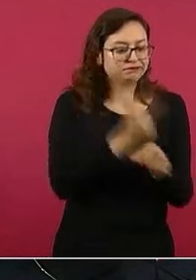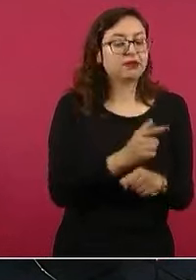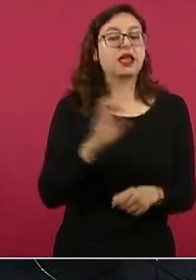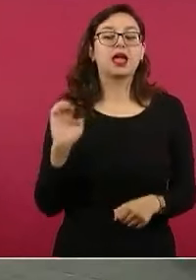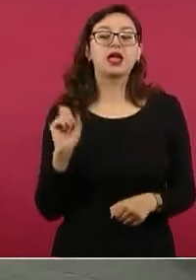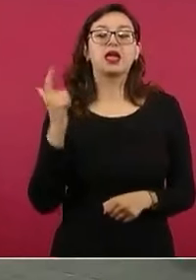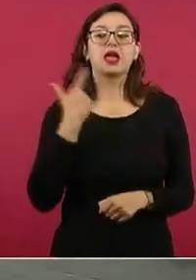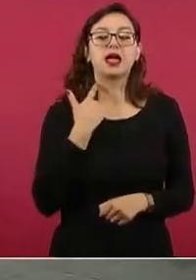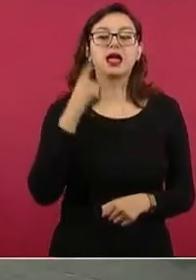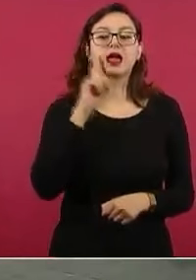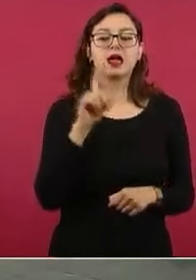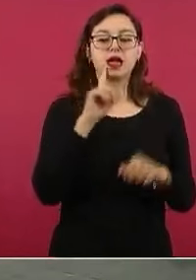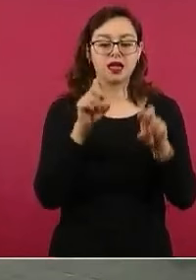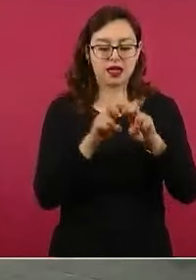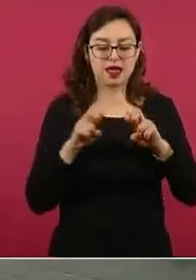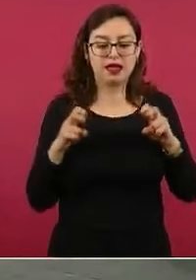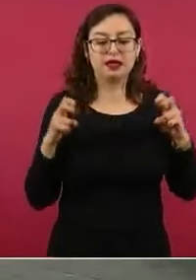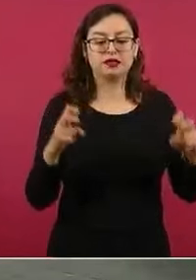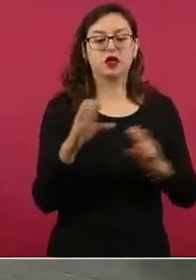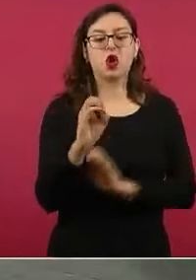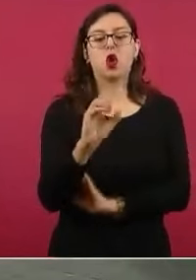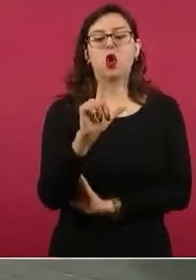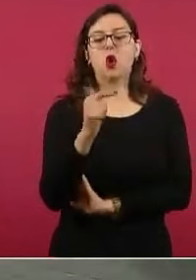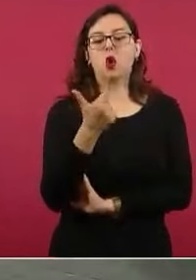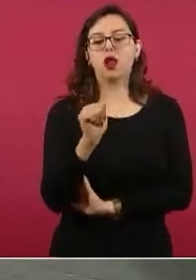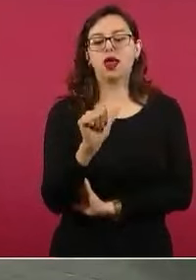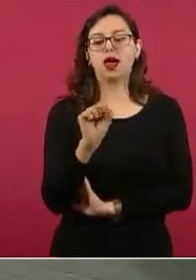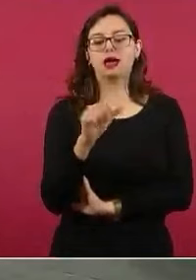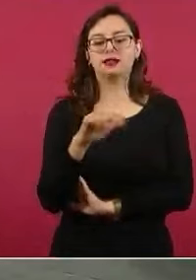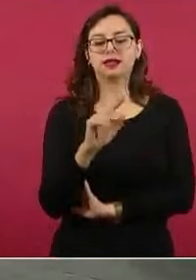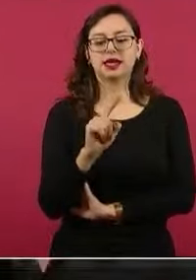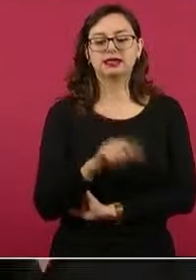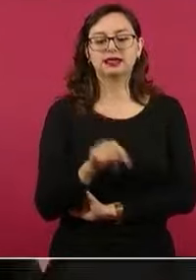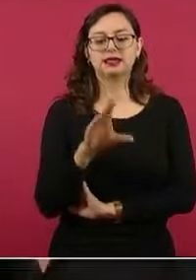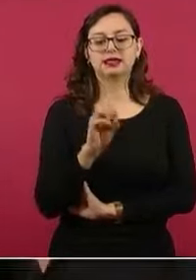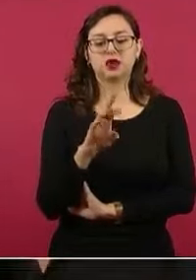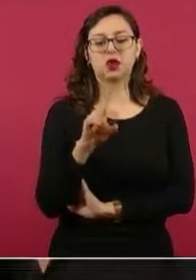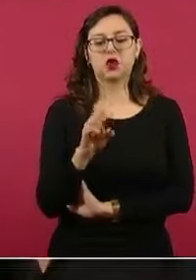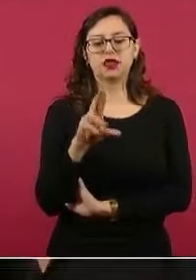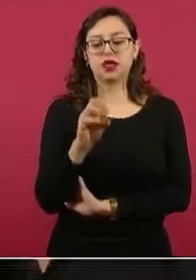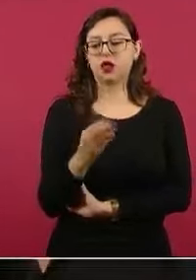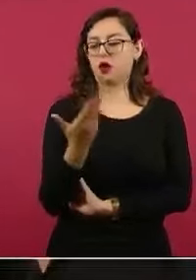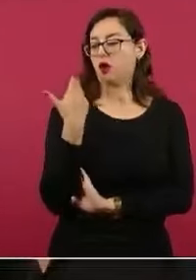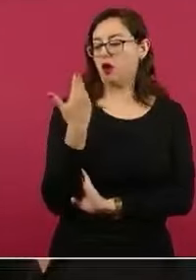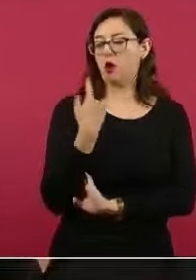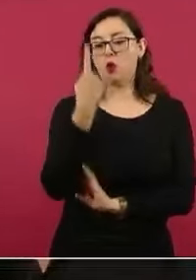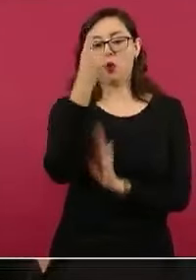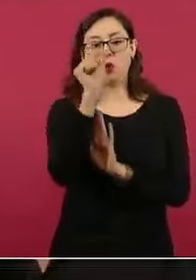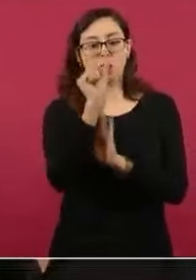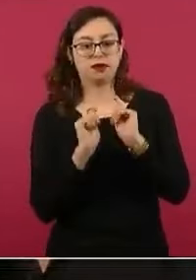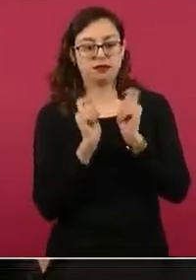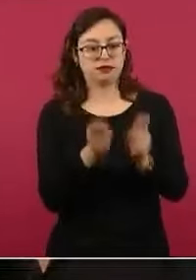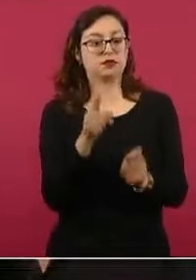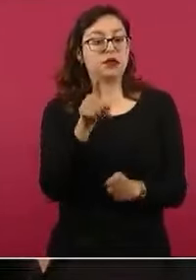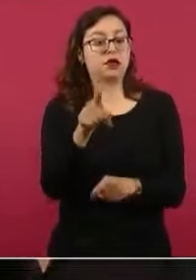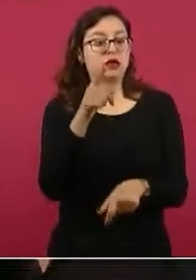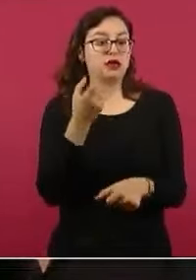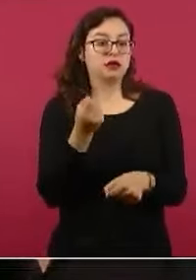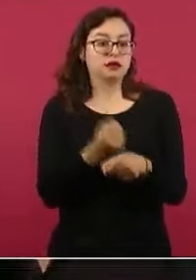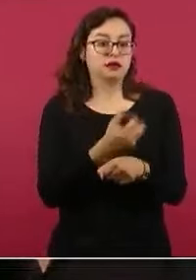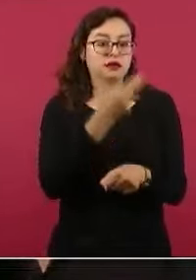Cordero tiene concesiones que le fueron otorgadas a pues apenas un poco menos de un mes de ocupar cargo de secretaria